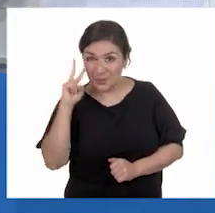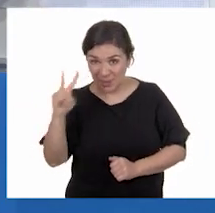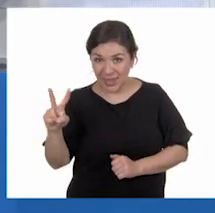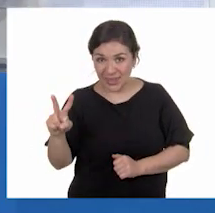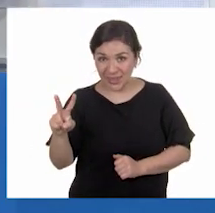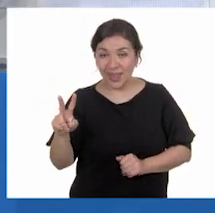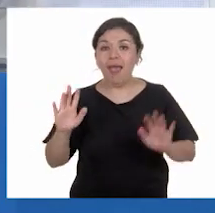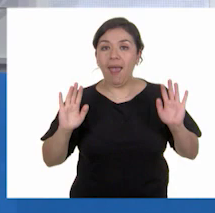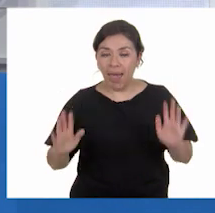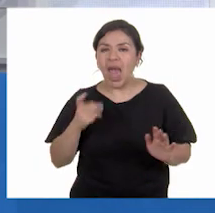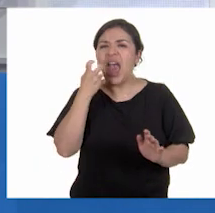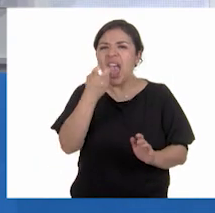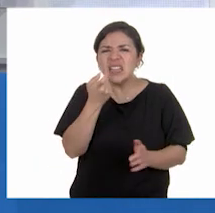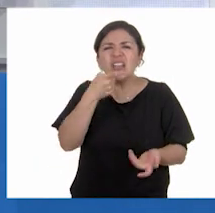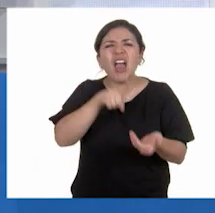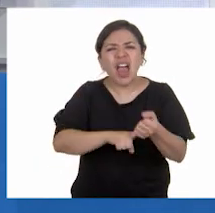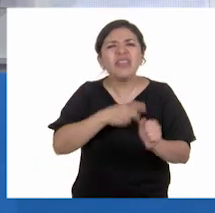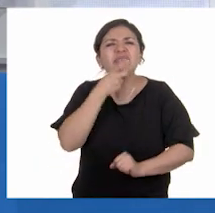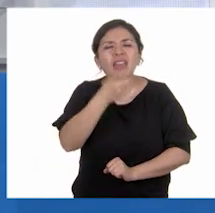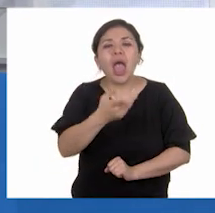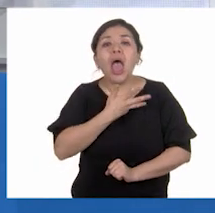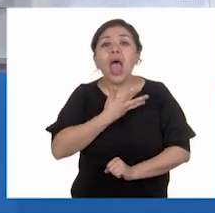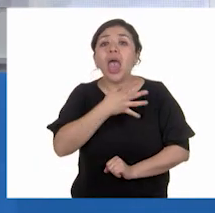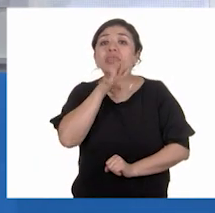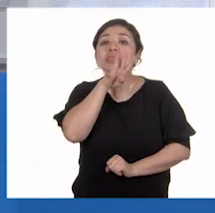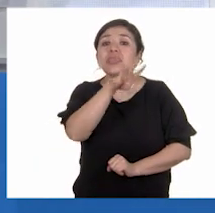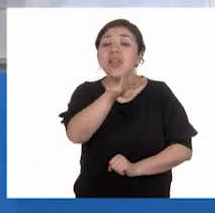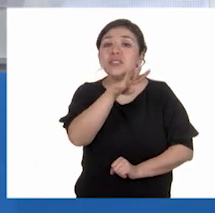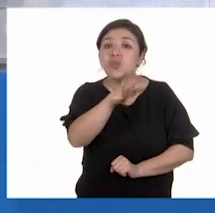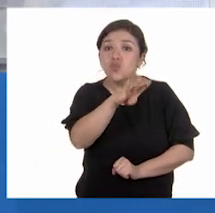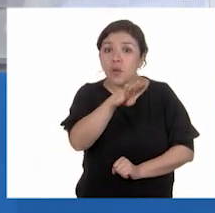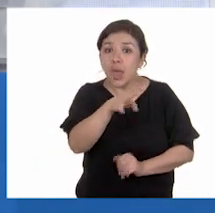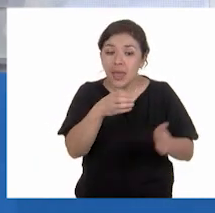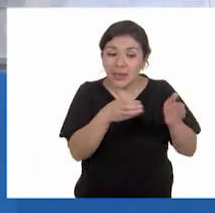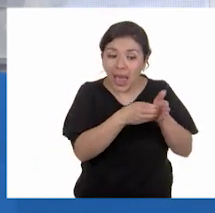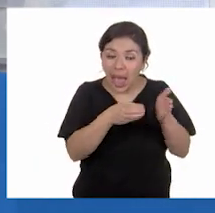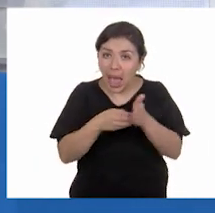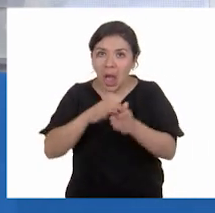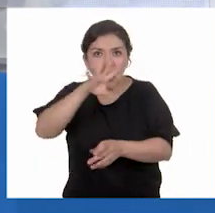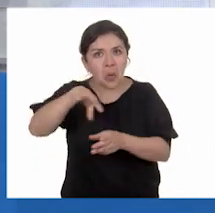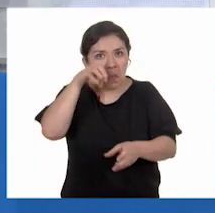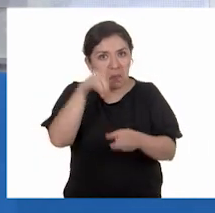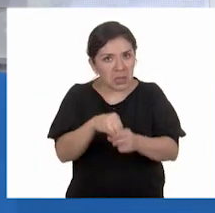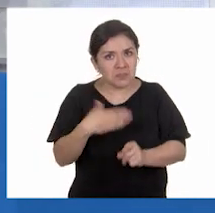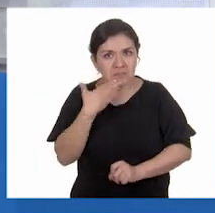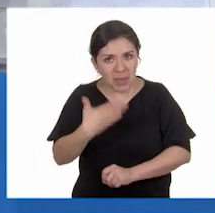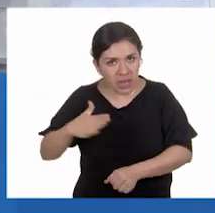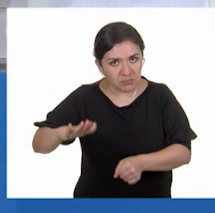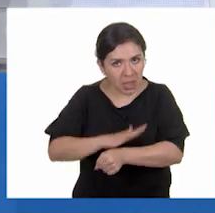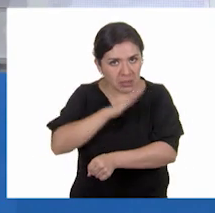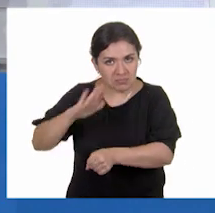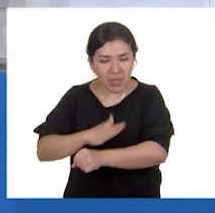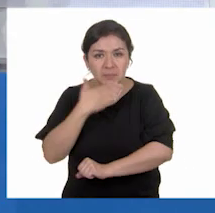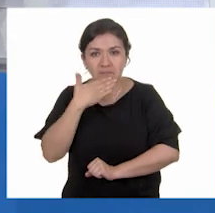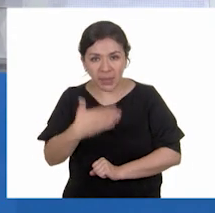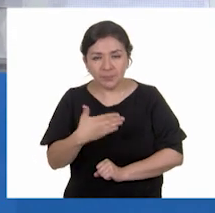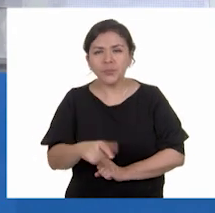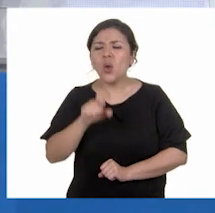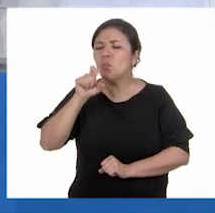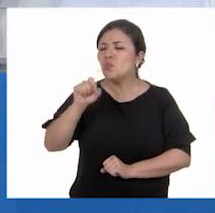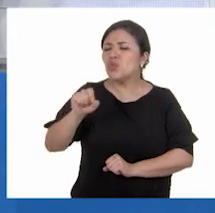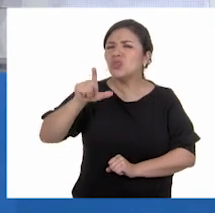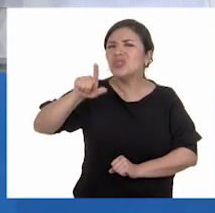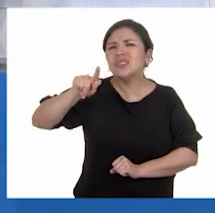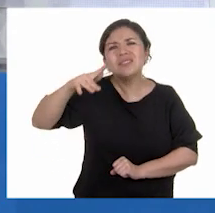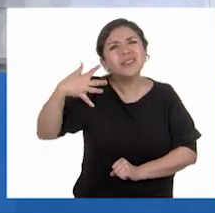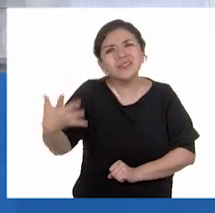19.75. Quiere decir que obtiene 19 recipientes completos. O enteros. Y el punto